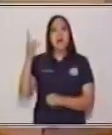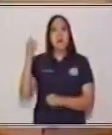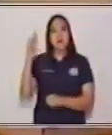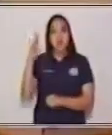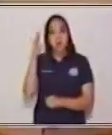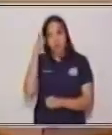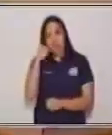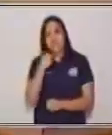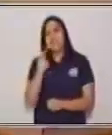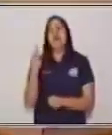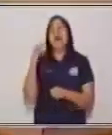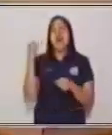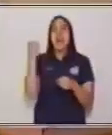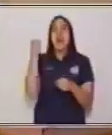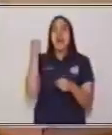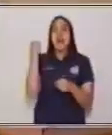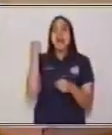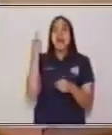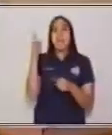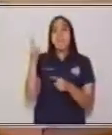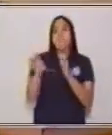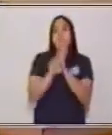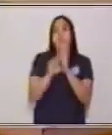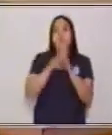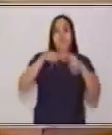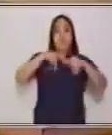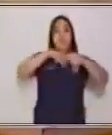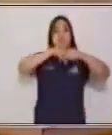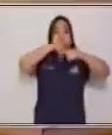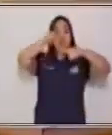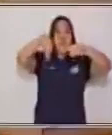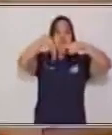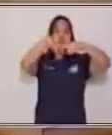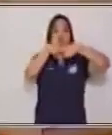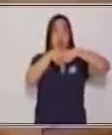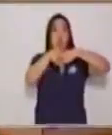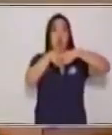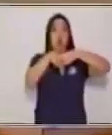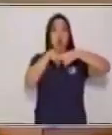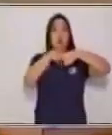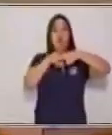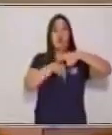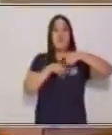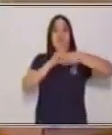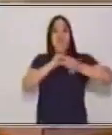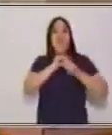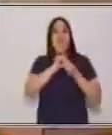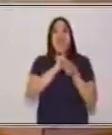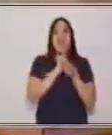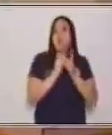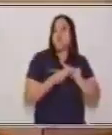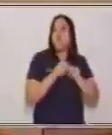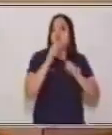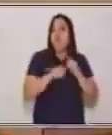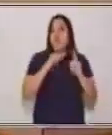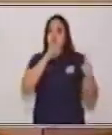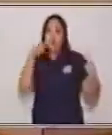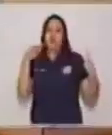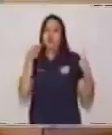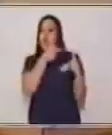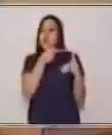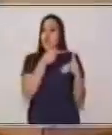del sustantivo van a ser el núcleo del sujeto, el modificador directo,